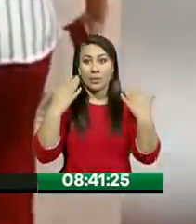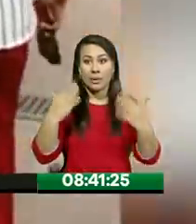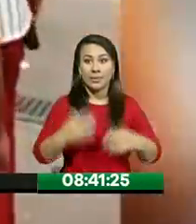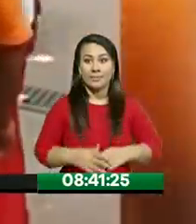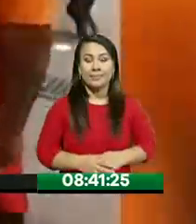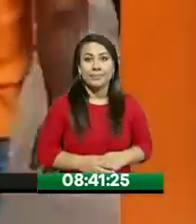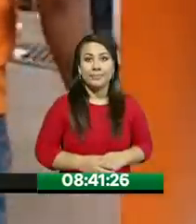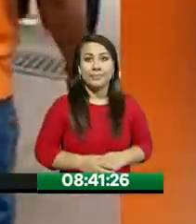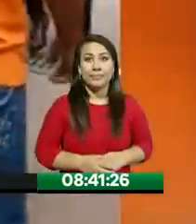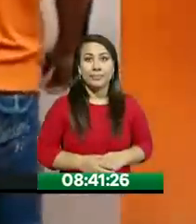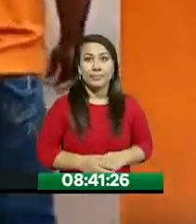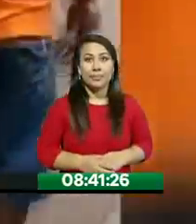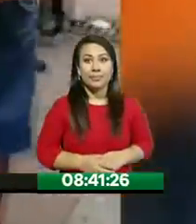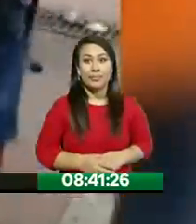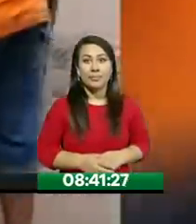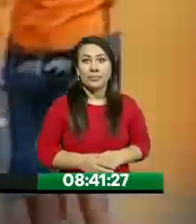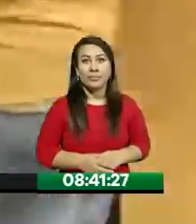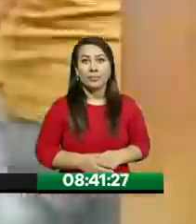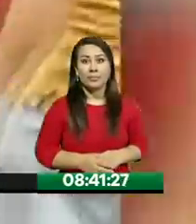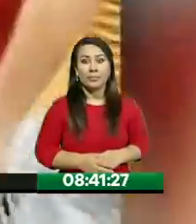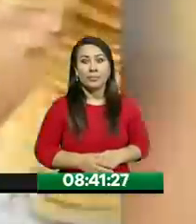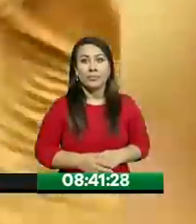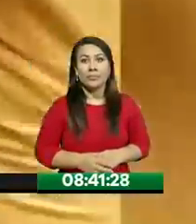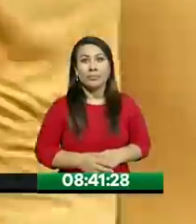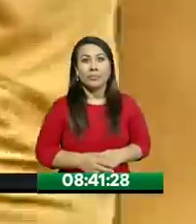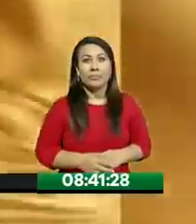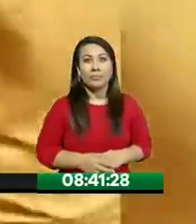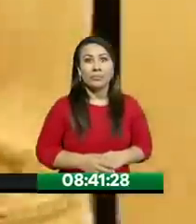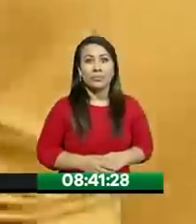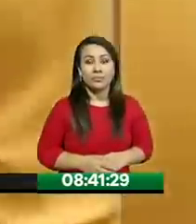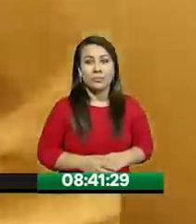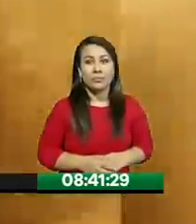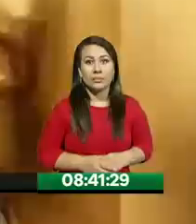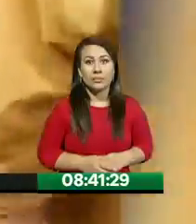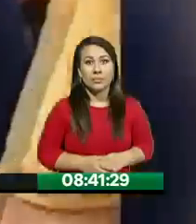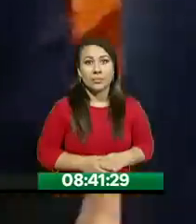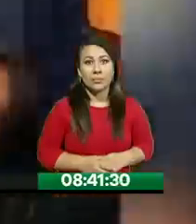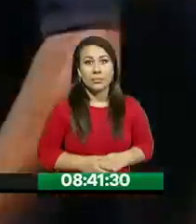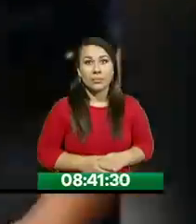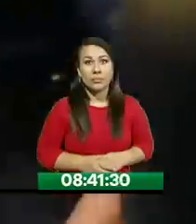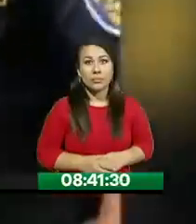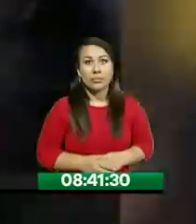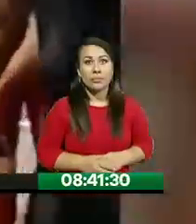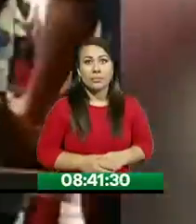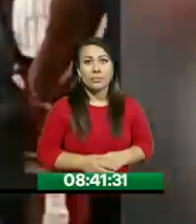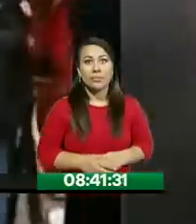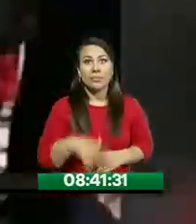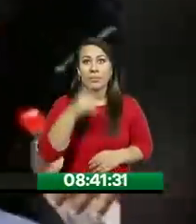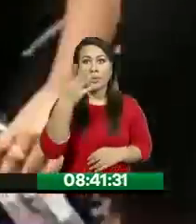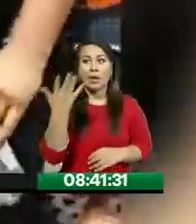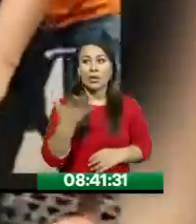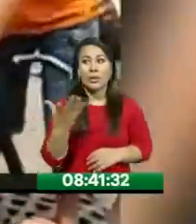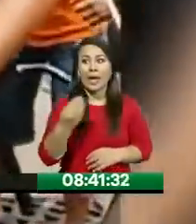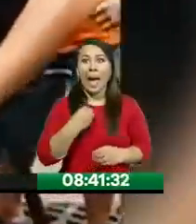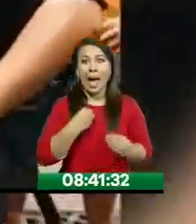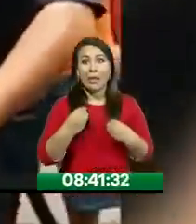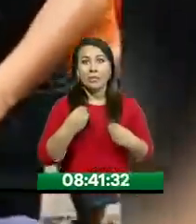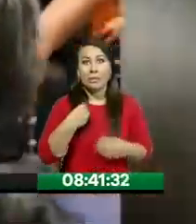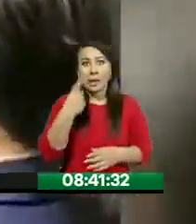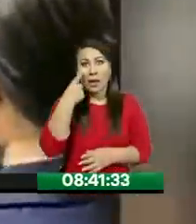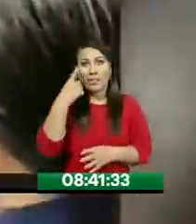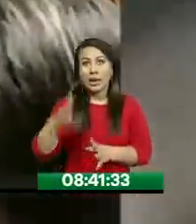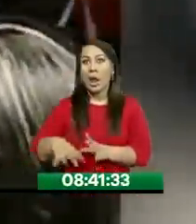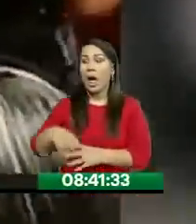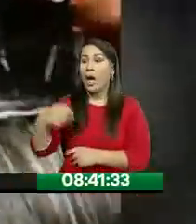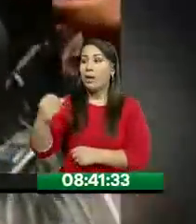tenemos 60 unidades. Más después vienen 10 unidades que es de la Cooperativa Universal. Son 70 unidades que se